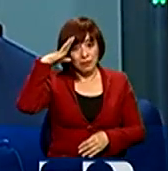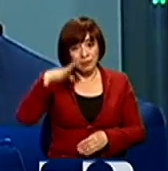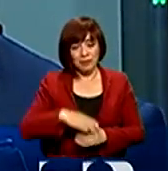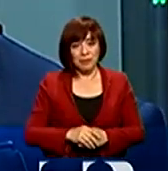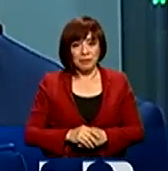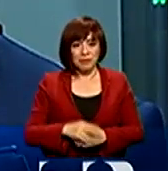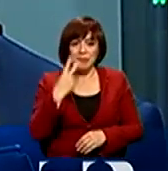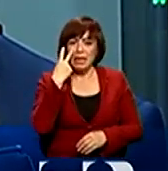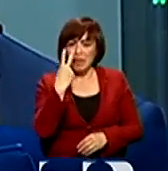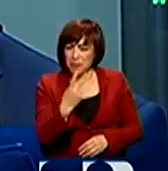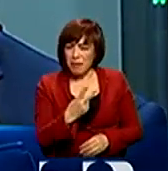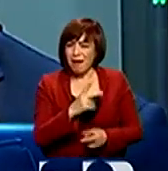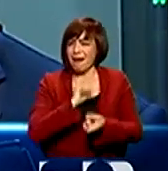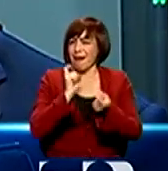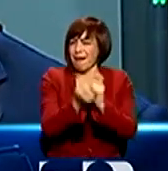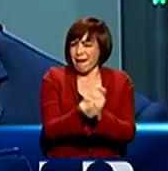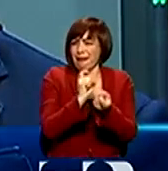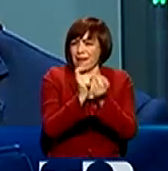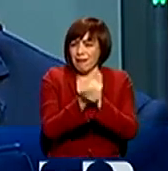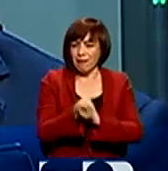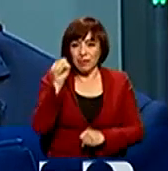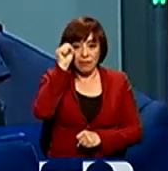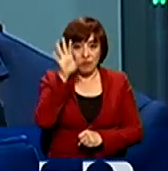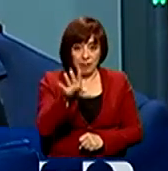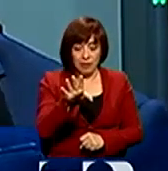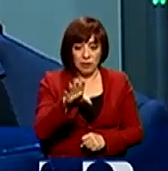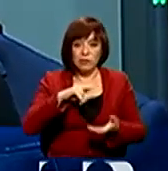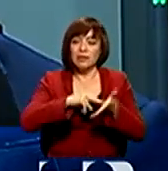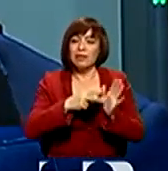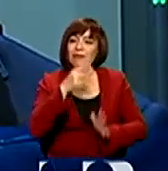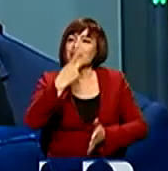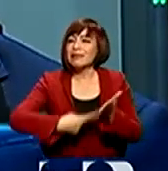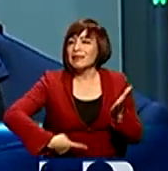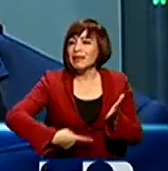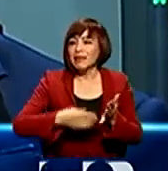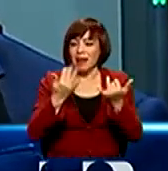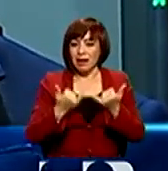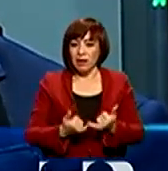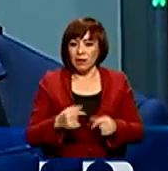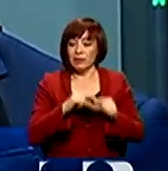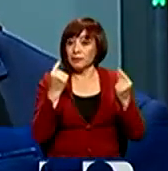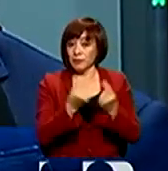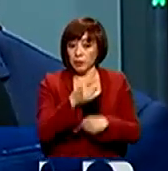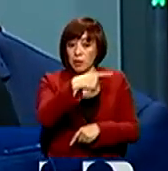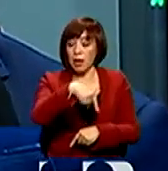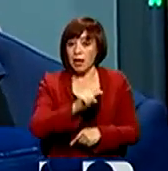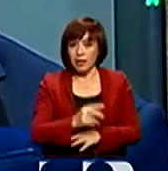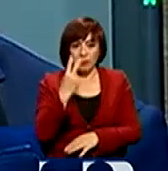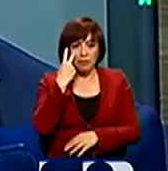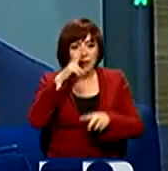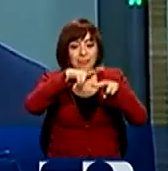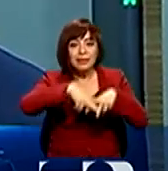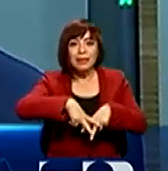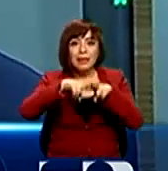existió manipulación de los videos. Esto quiere decir de que el Tribunal de Alzada tendrá que evidenciar